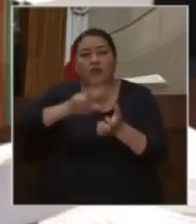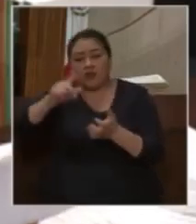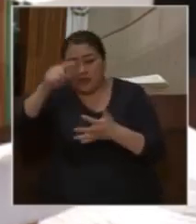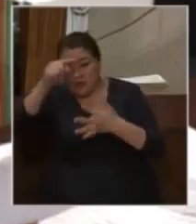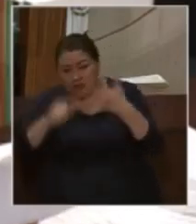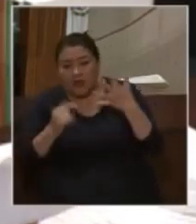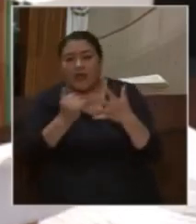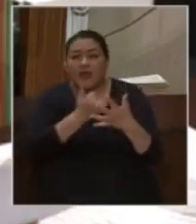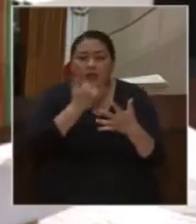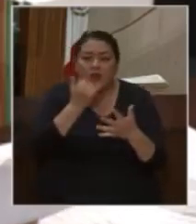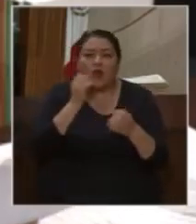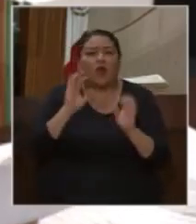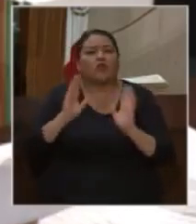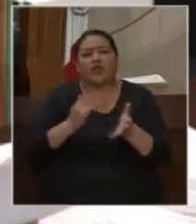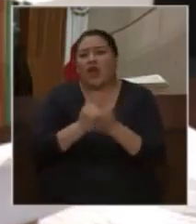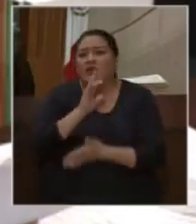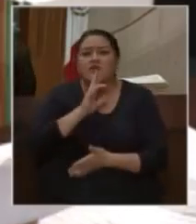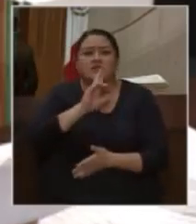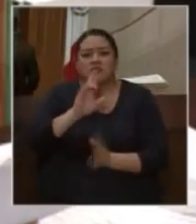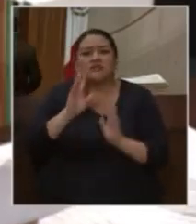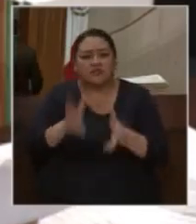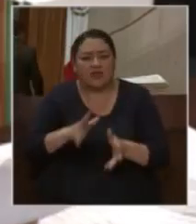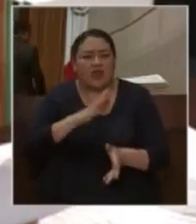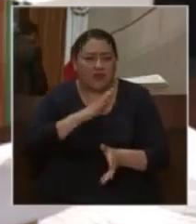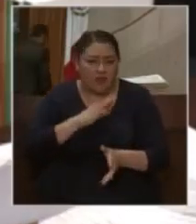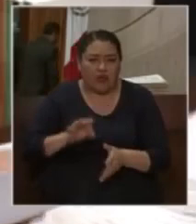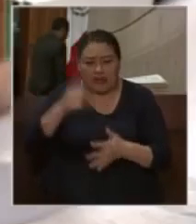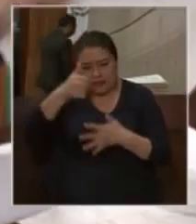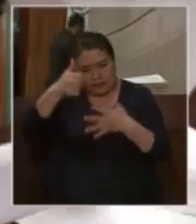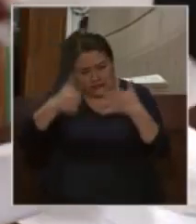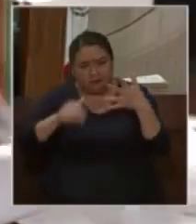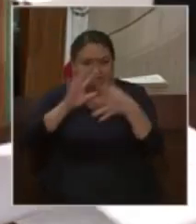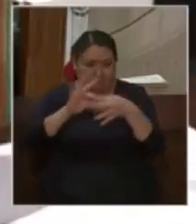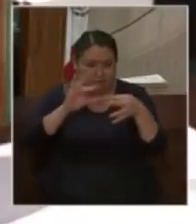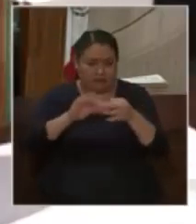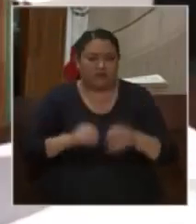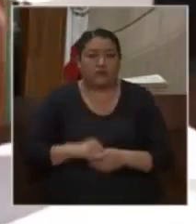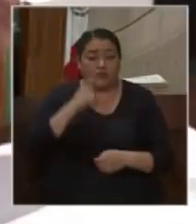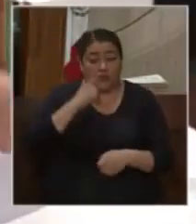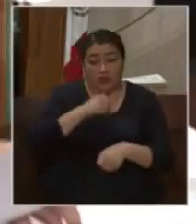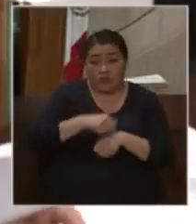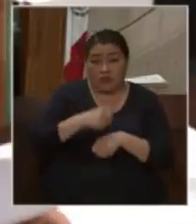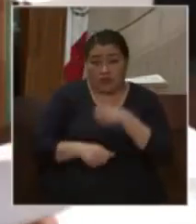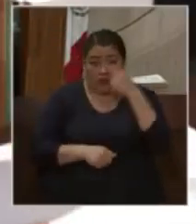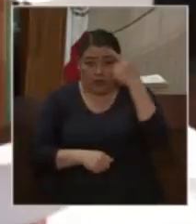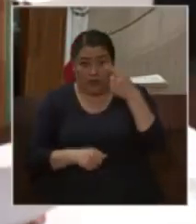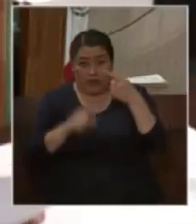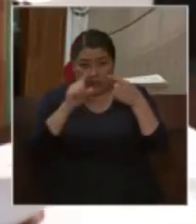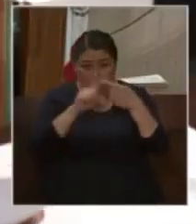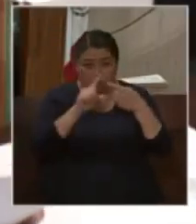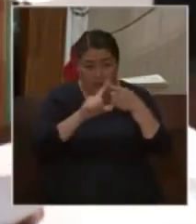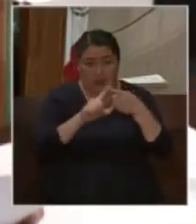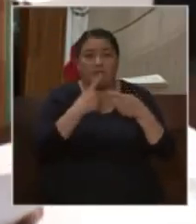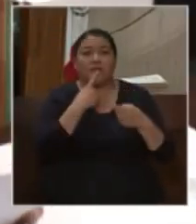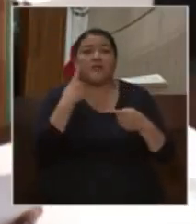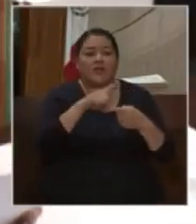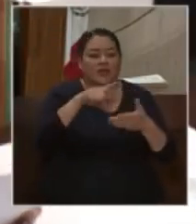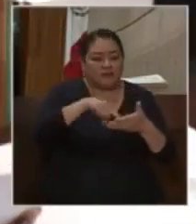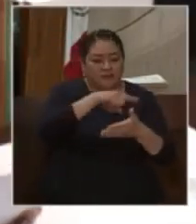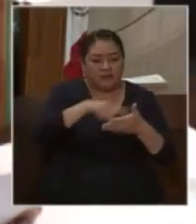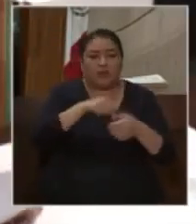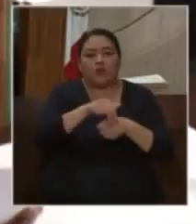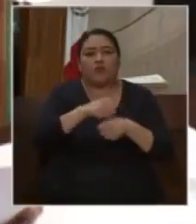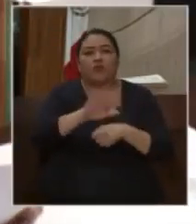se estima actualizada alguna causa que impide el dictado de una resolución de fondo según se expone en cada caso. En primer lugar, se desecha de plano la demanda del juicio